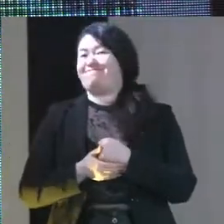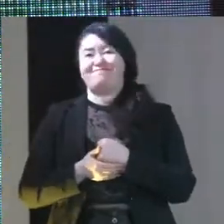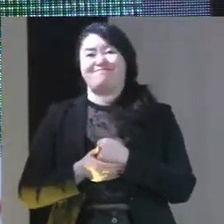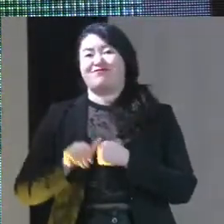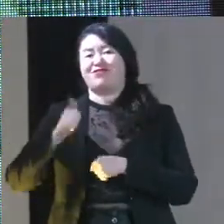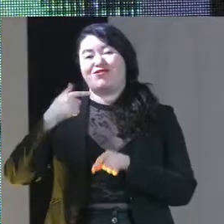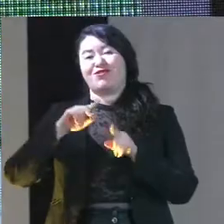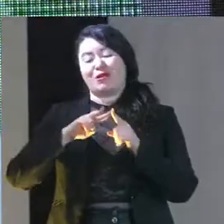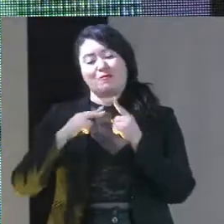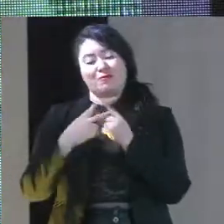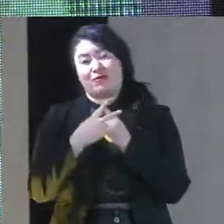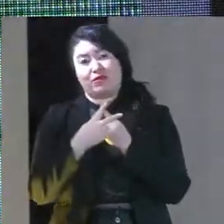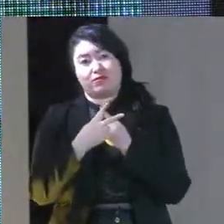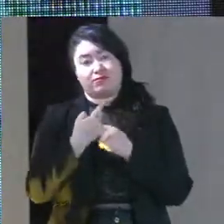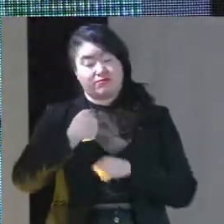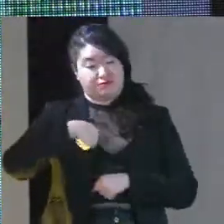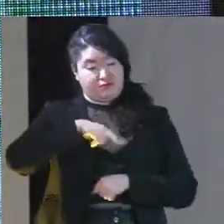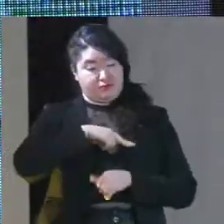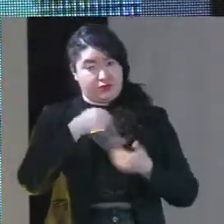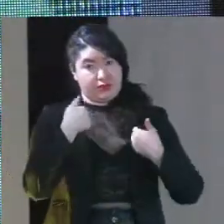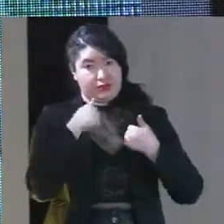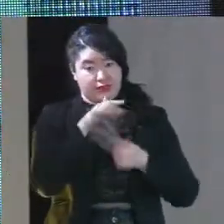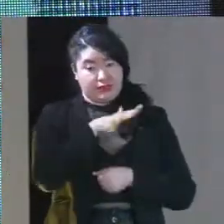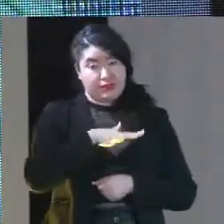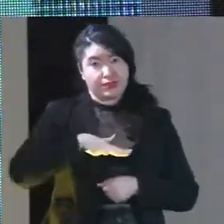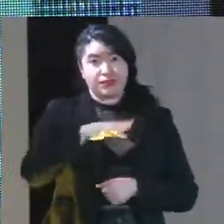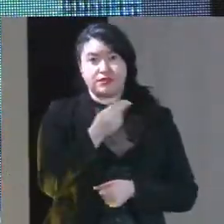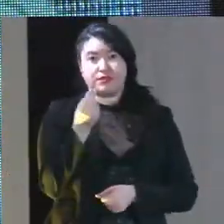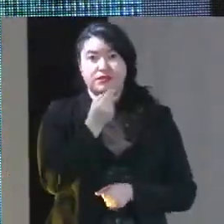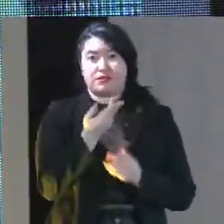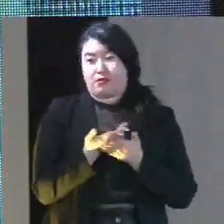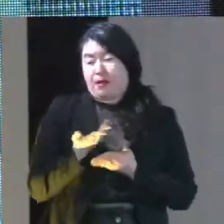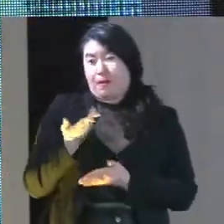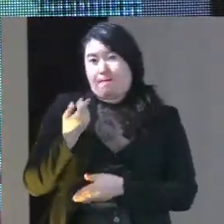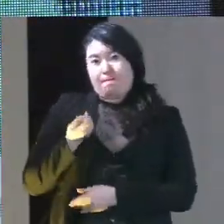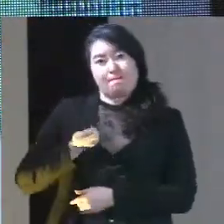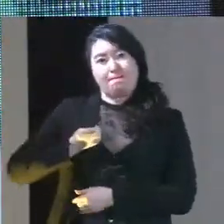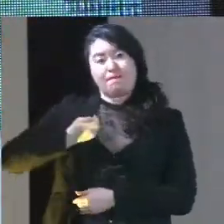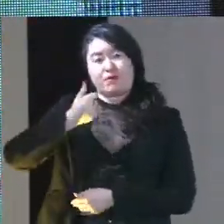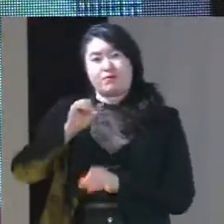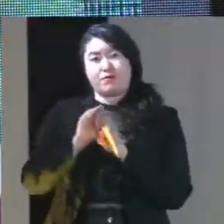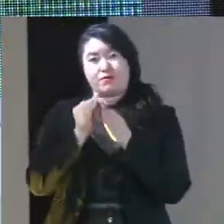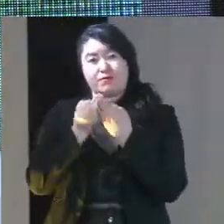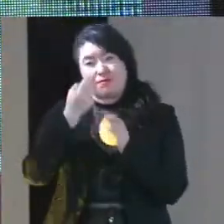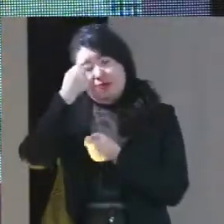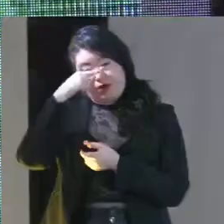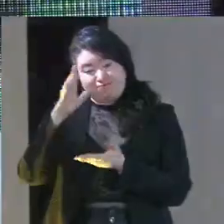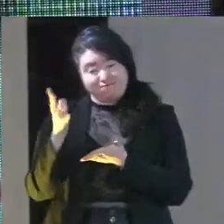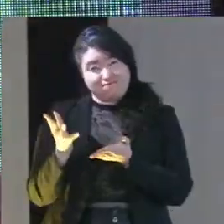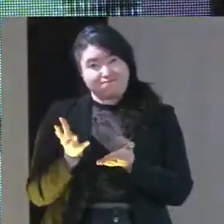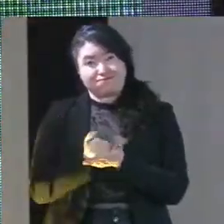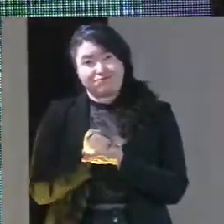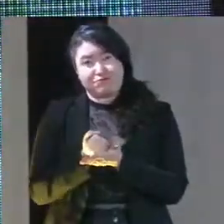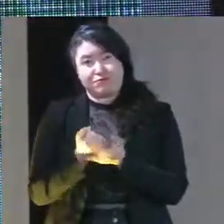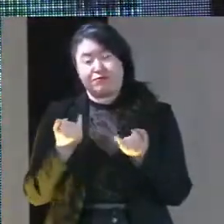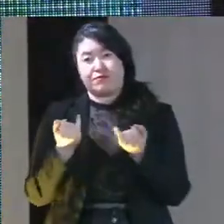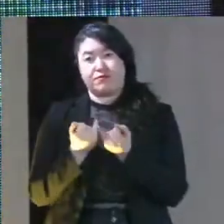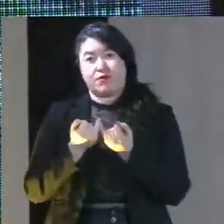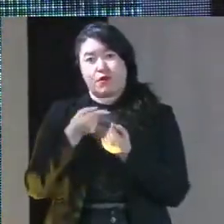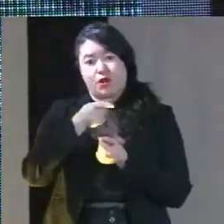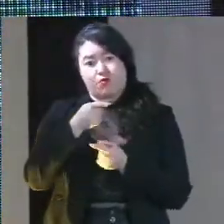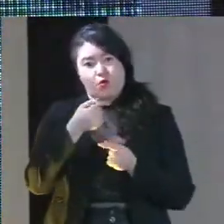creo, necesitamos ir más allá de la proverbial primera conquista y atender a la totalidad del proceso